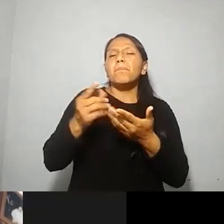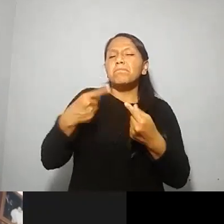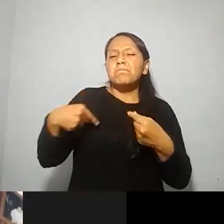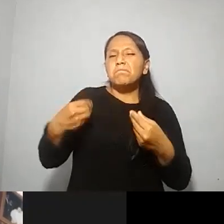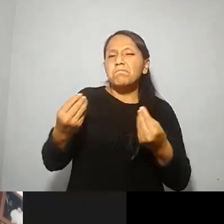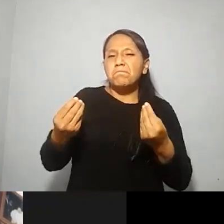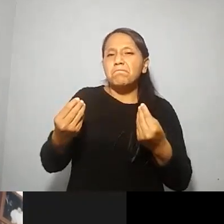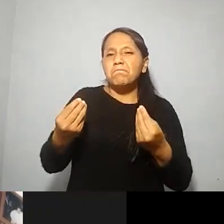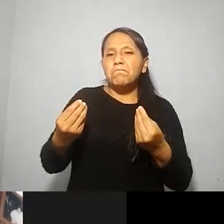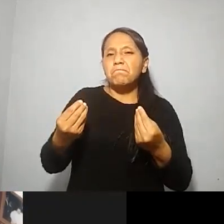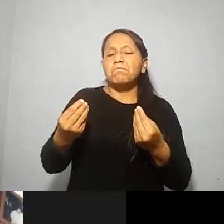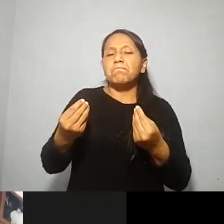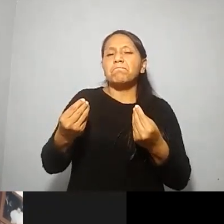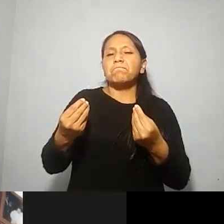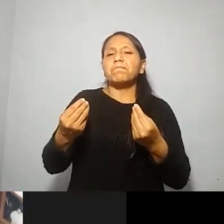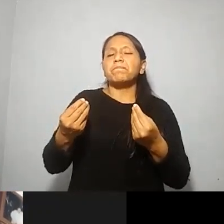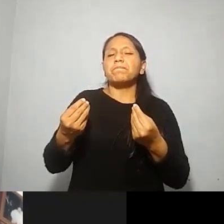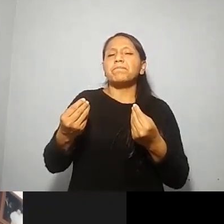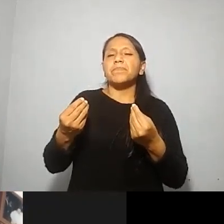a la